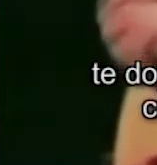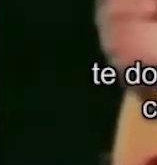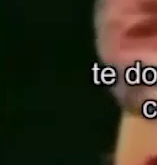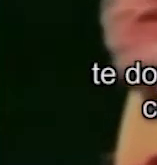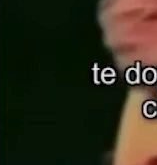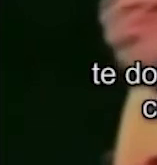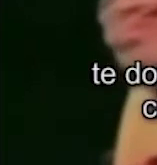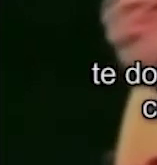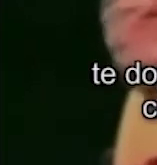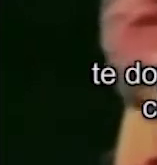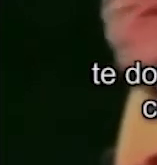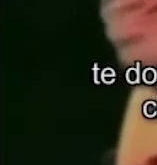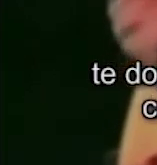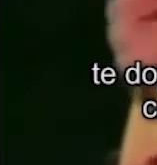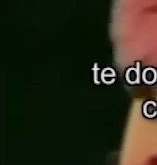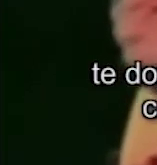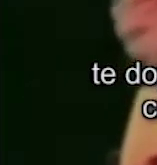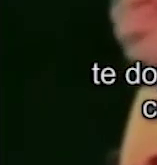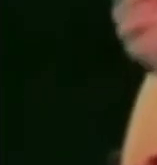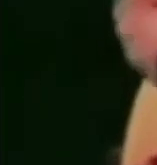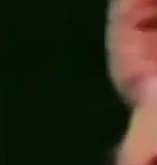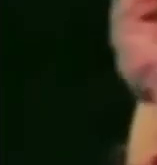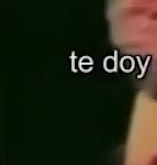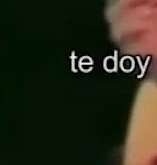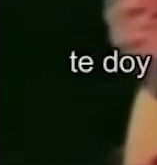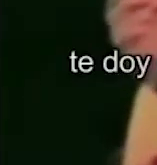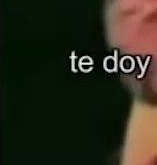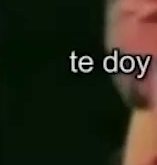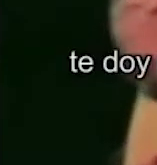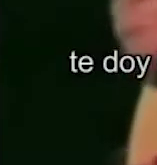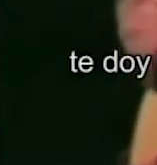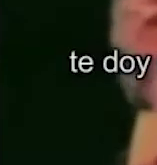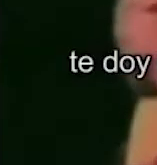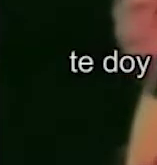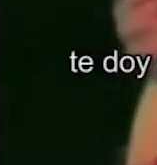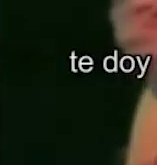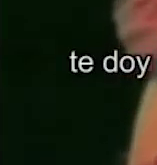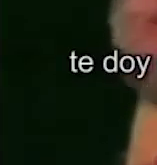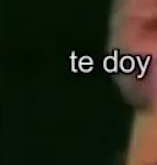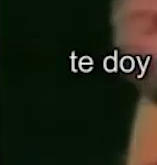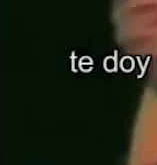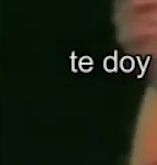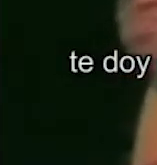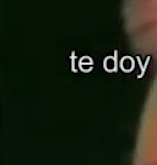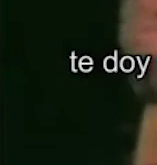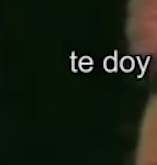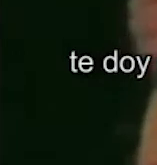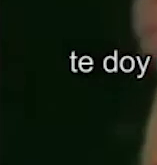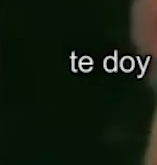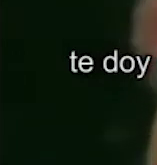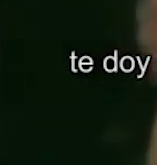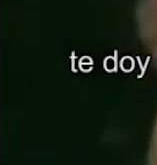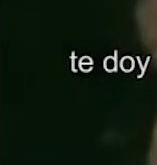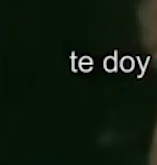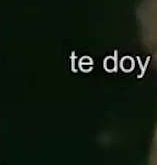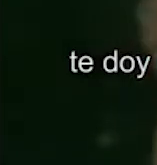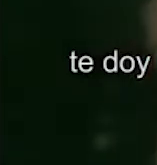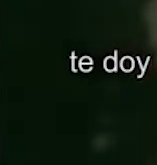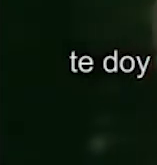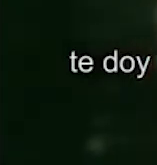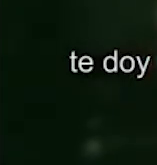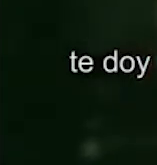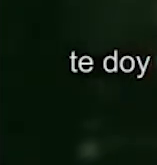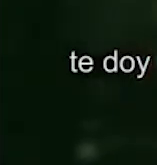cuando más quiero tu luz. Te doy una canción cuando